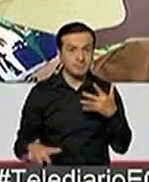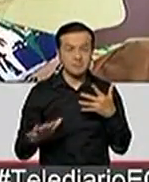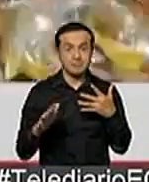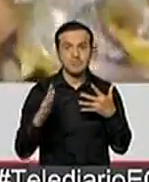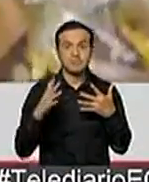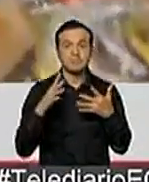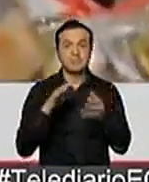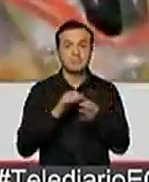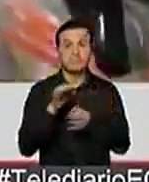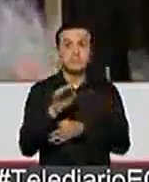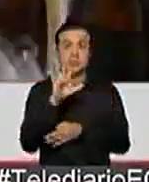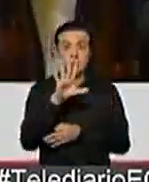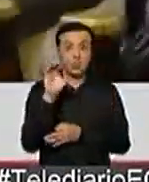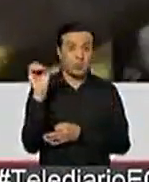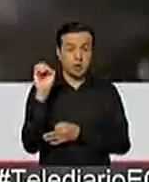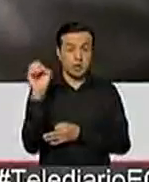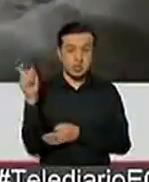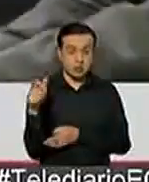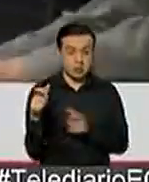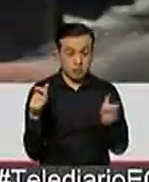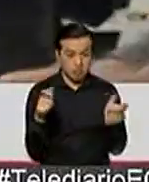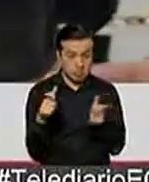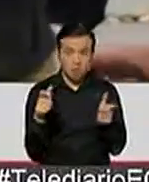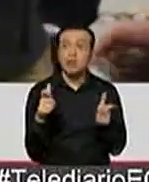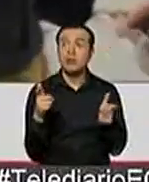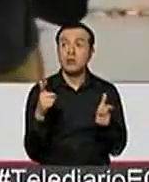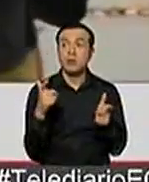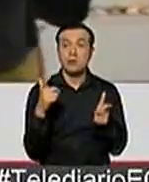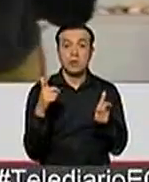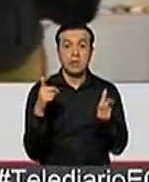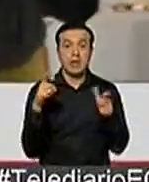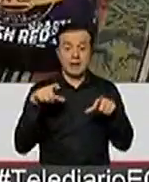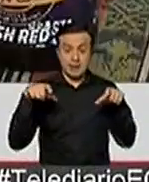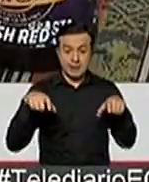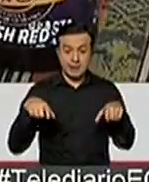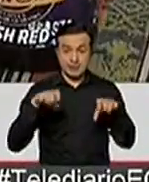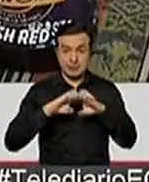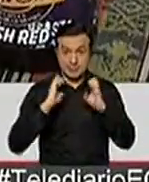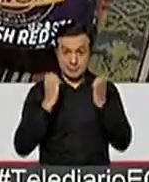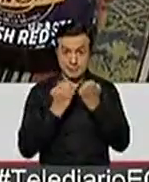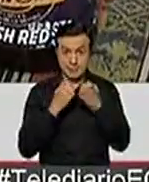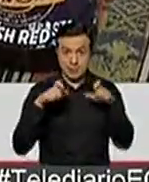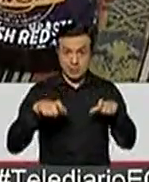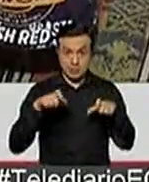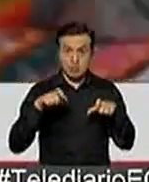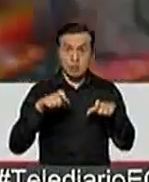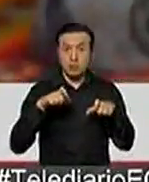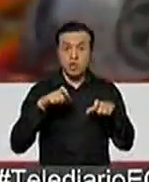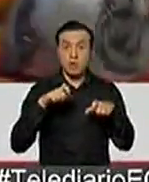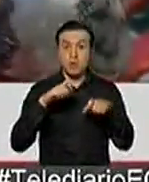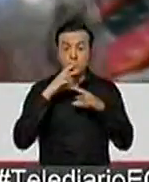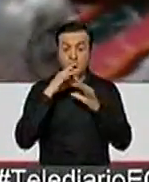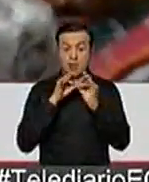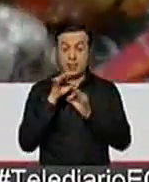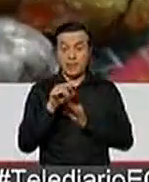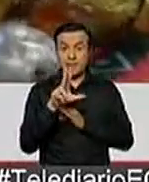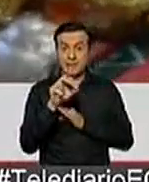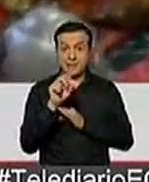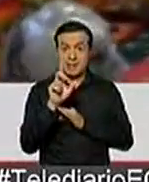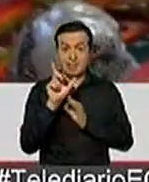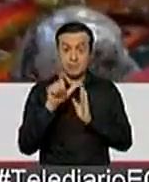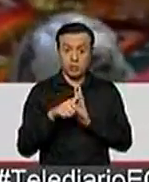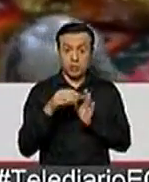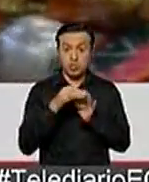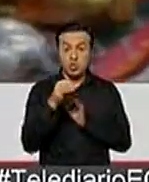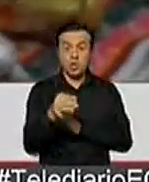De Bolívar. Más de 50 stands se ubicarán en el estadio de la Liga Parroquial de Salinas, ubicado a 30 minutos de Guaranda. Allí, el público podrá